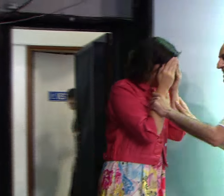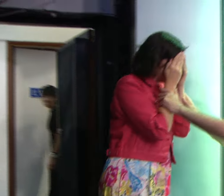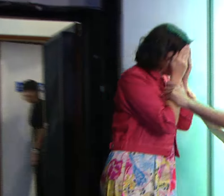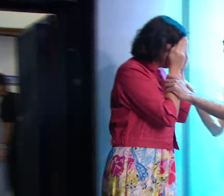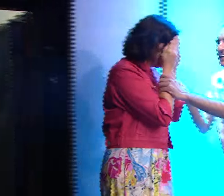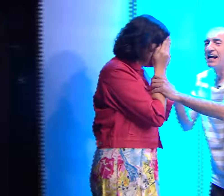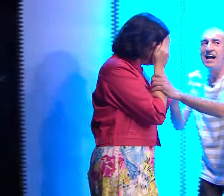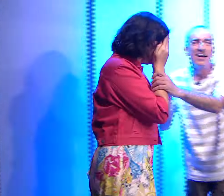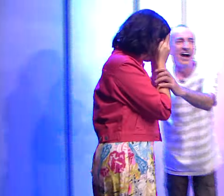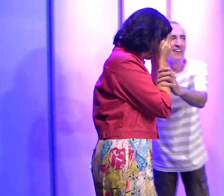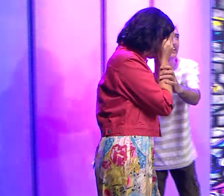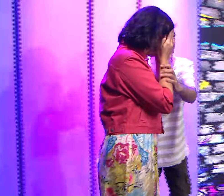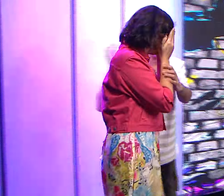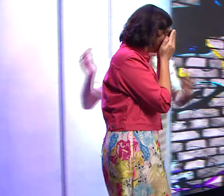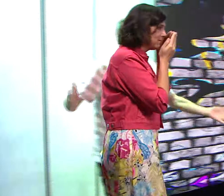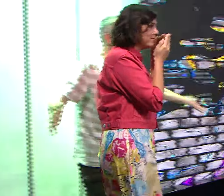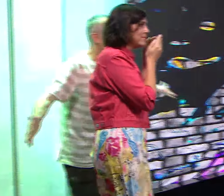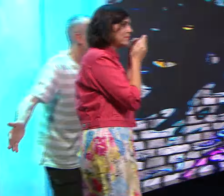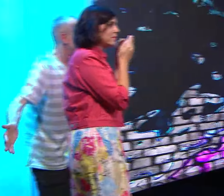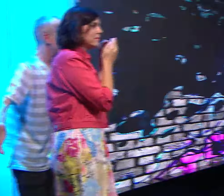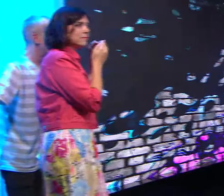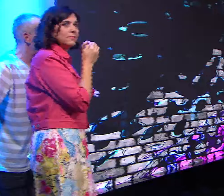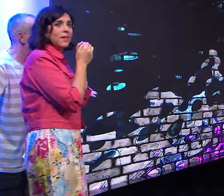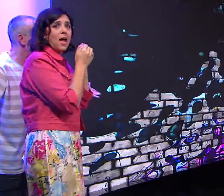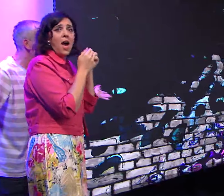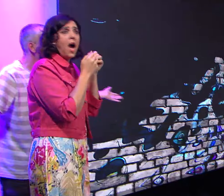Señoras y señores. ¡Mirá!